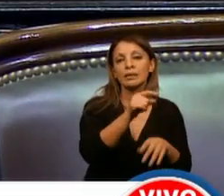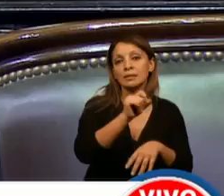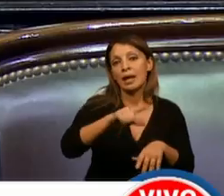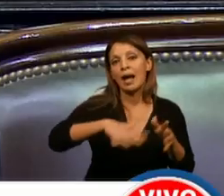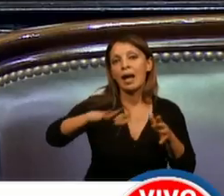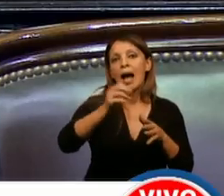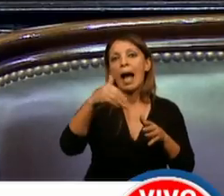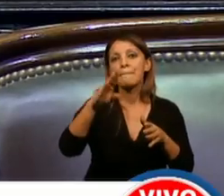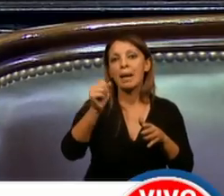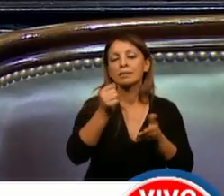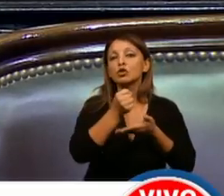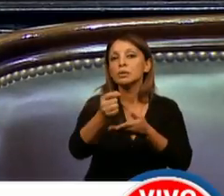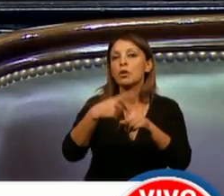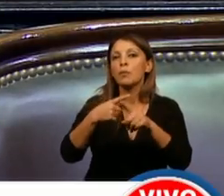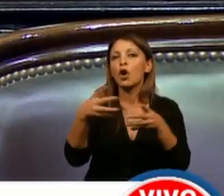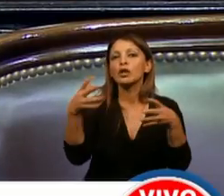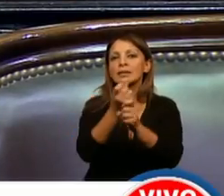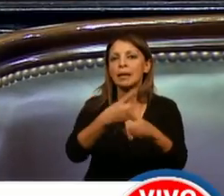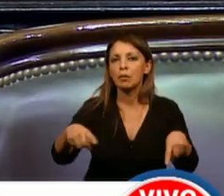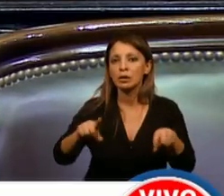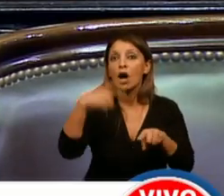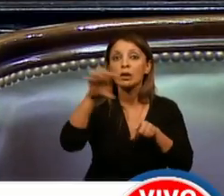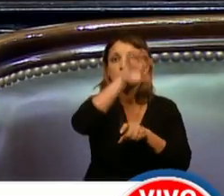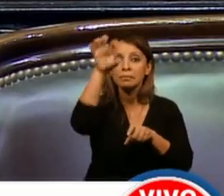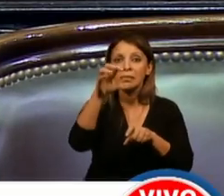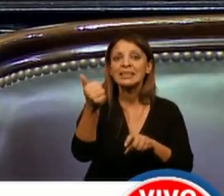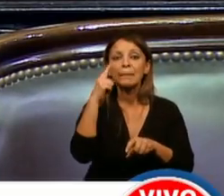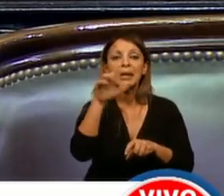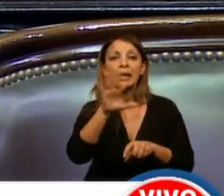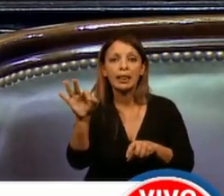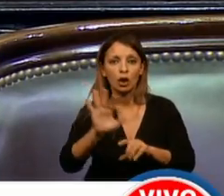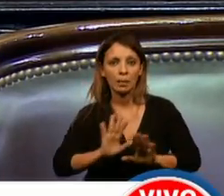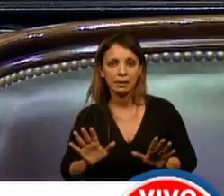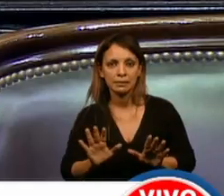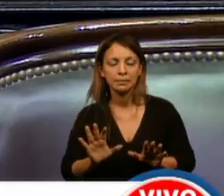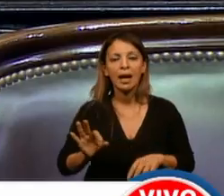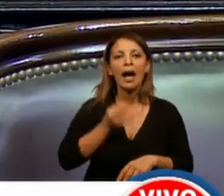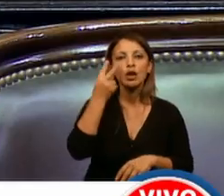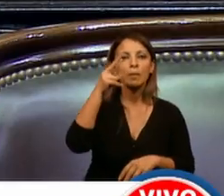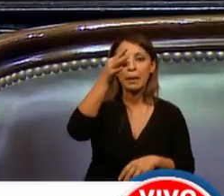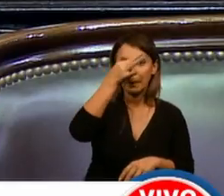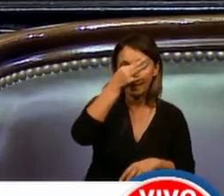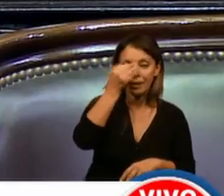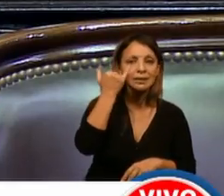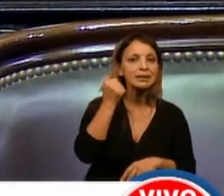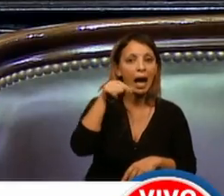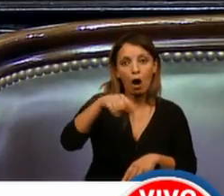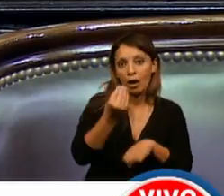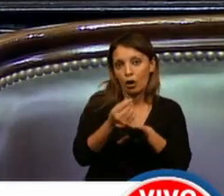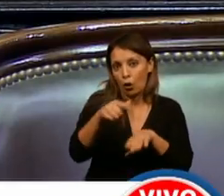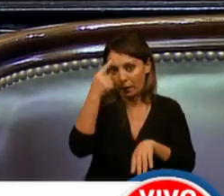a todo el resto de las provincias 6500 millones en el año 2020 ya con la gestión de